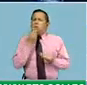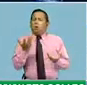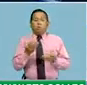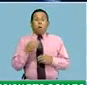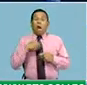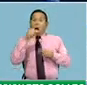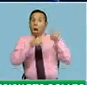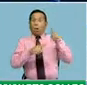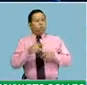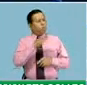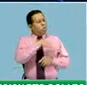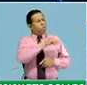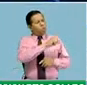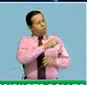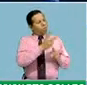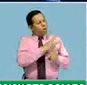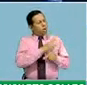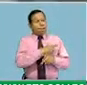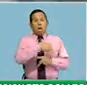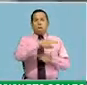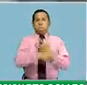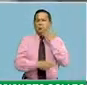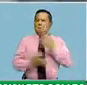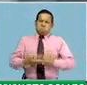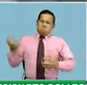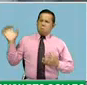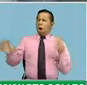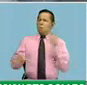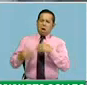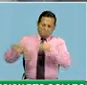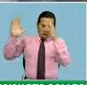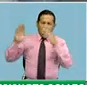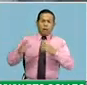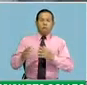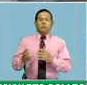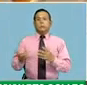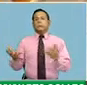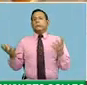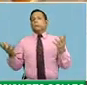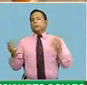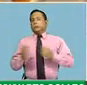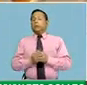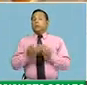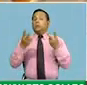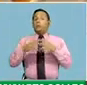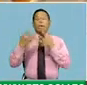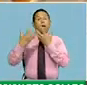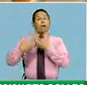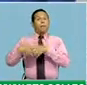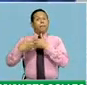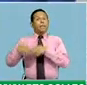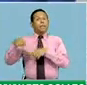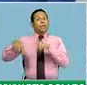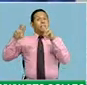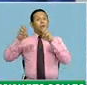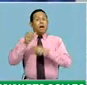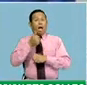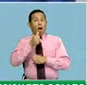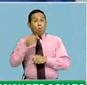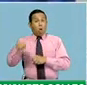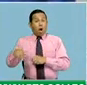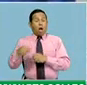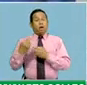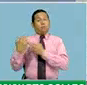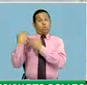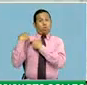le pueden hasta caer a piedras ellos. Por otro lado, la empresa pública del agua, que está a cargo del trasvase, inició una campaña